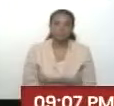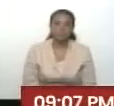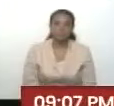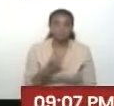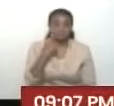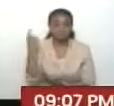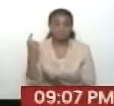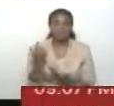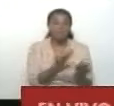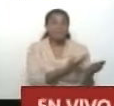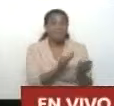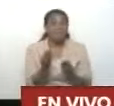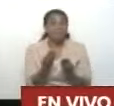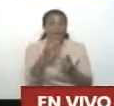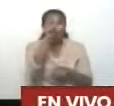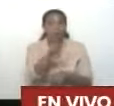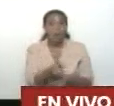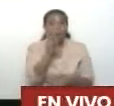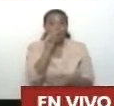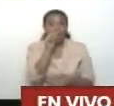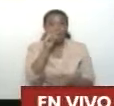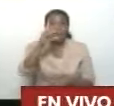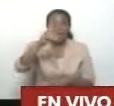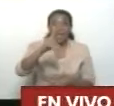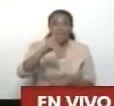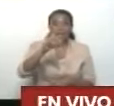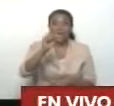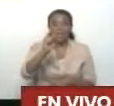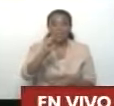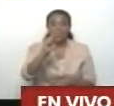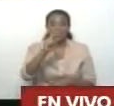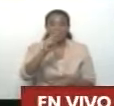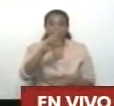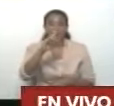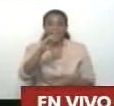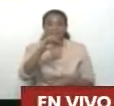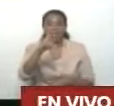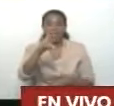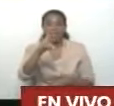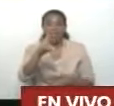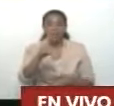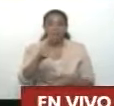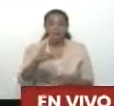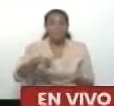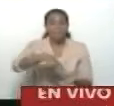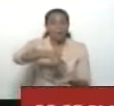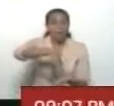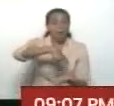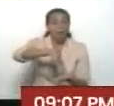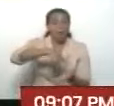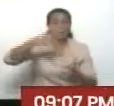Nueva York, David Morales, el bailador de Cádiz. Bailador.